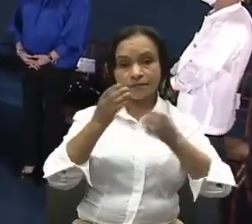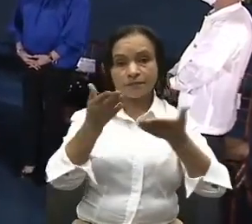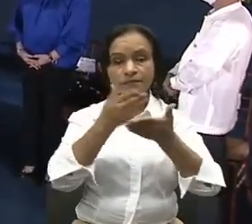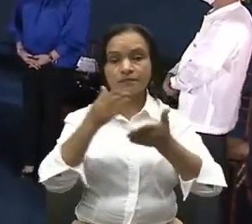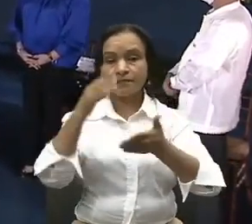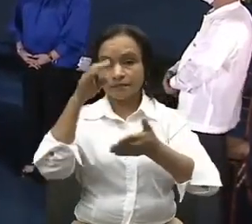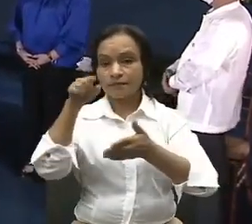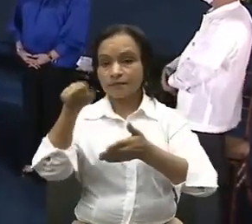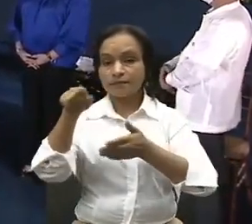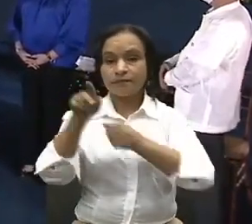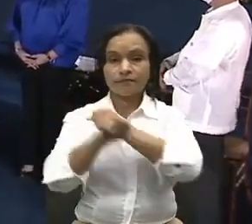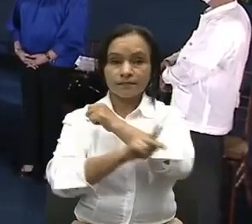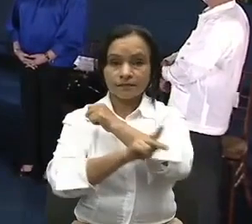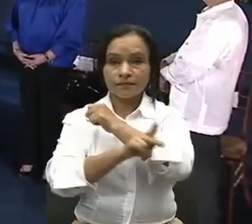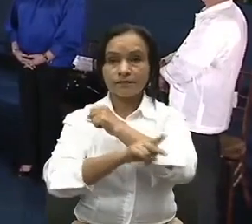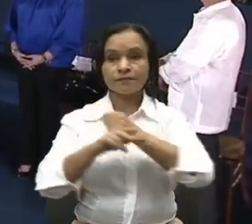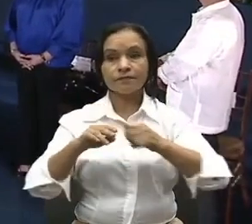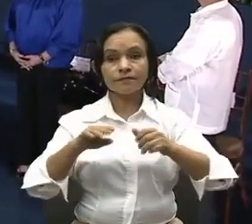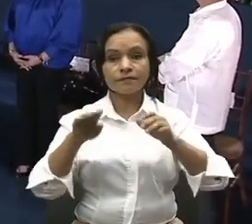México?